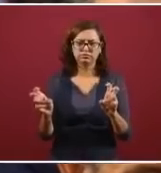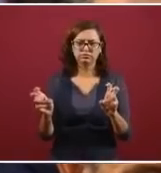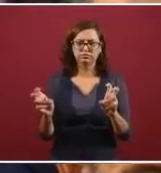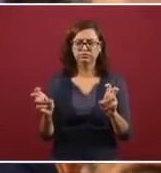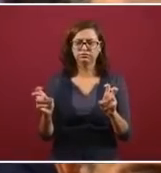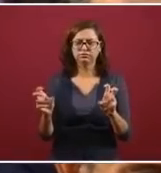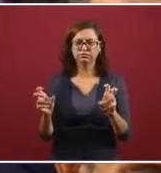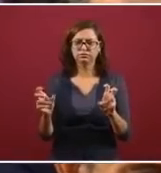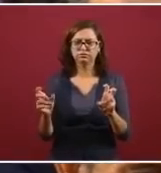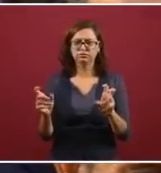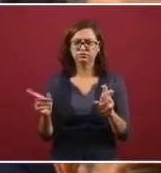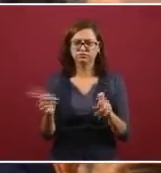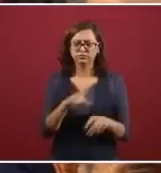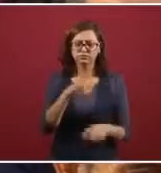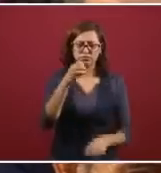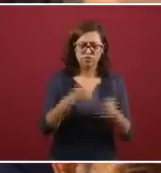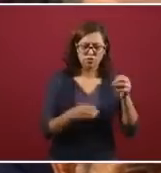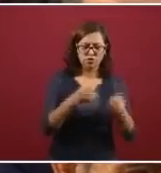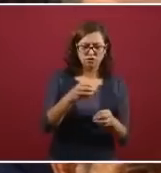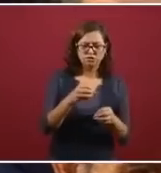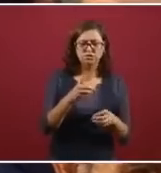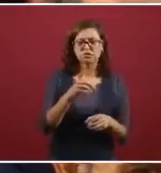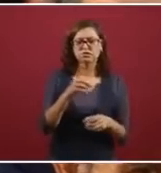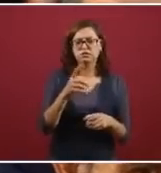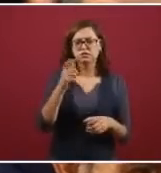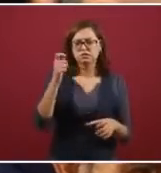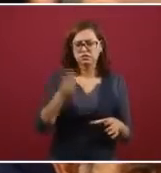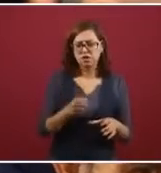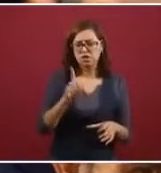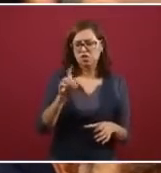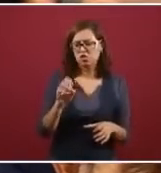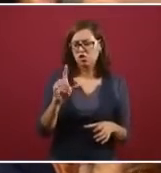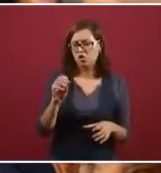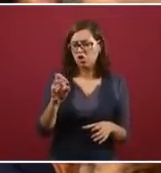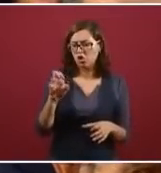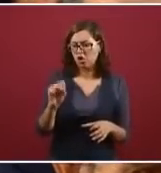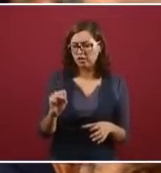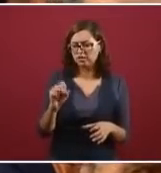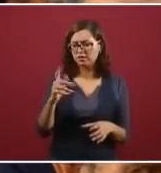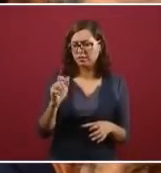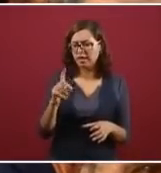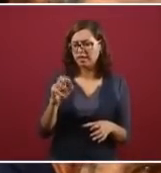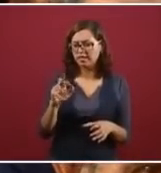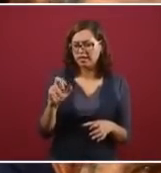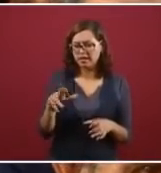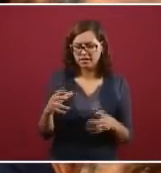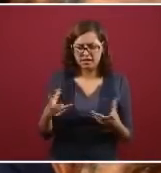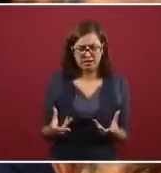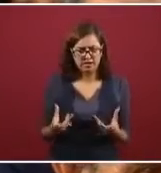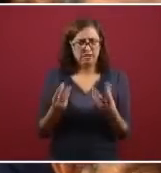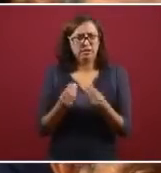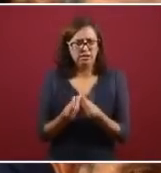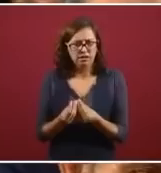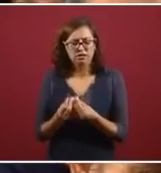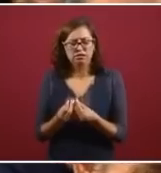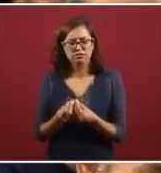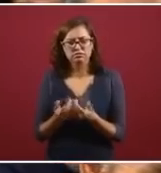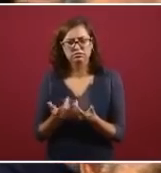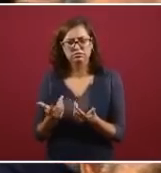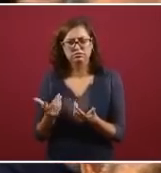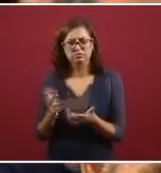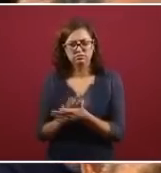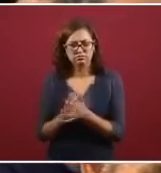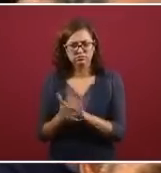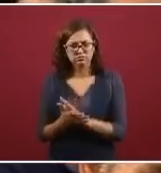familiar del juez y Dolores Padierna. Nada más una precisión, ¿usted se pronunciaría porque se excuse el juez